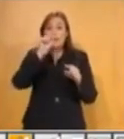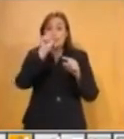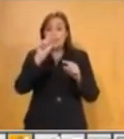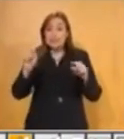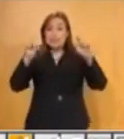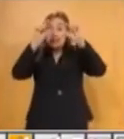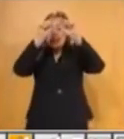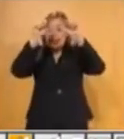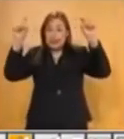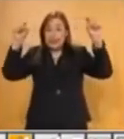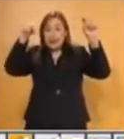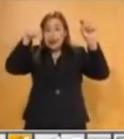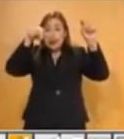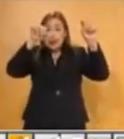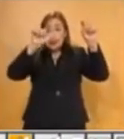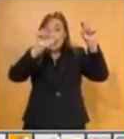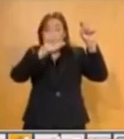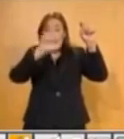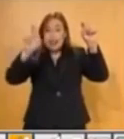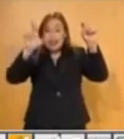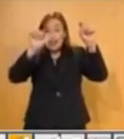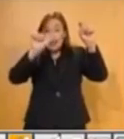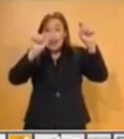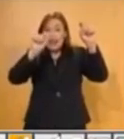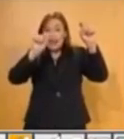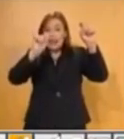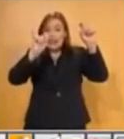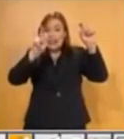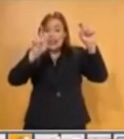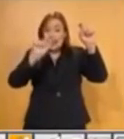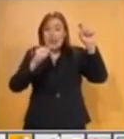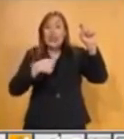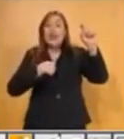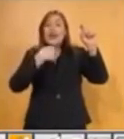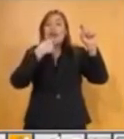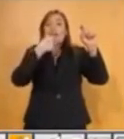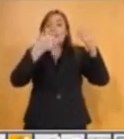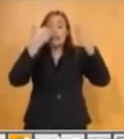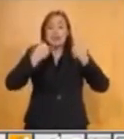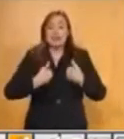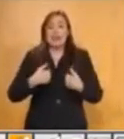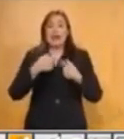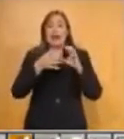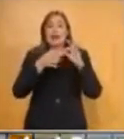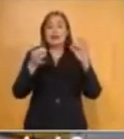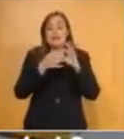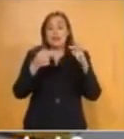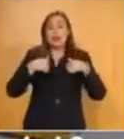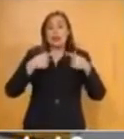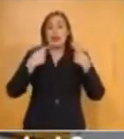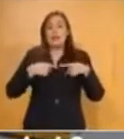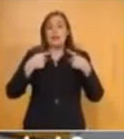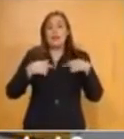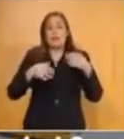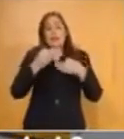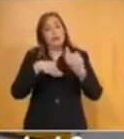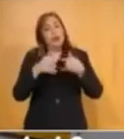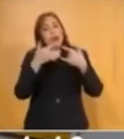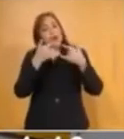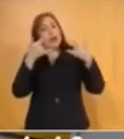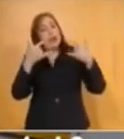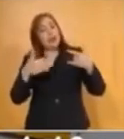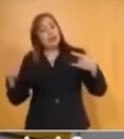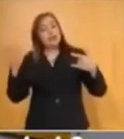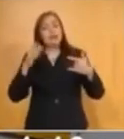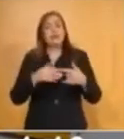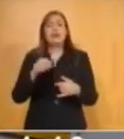narrar lo que el narrador está explicando, lo que está contando acerca de la historia. Te pide que agregues onomatopeyas. Recuerda que las